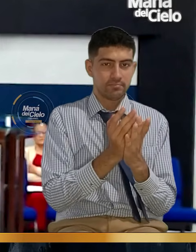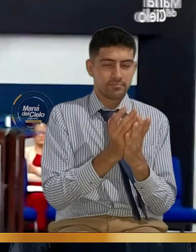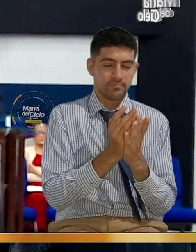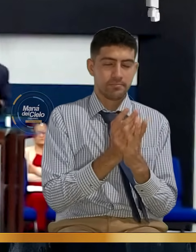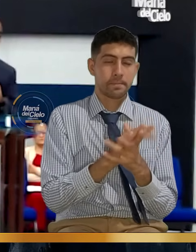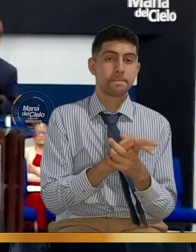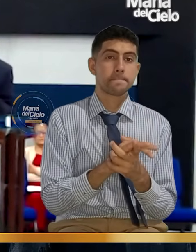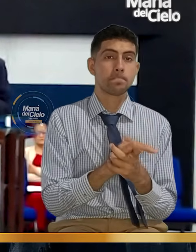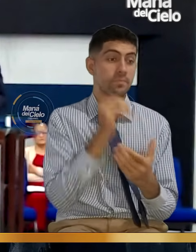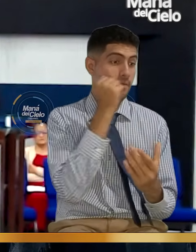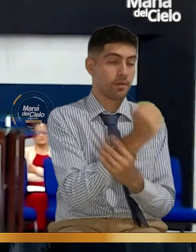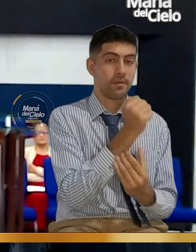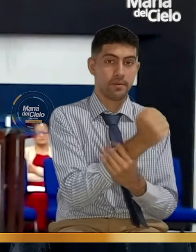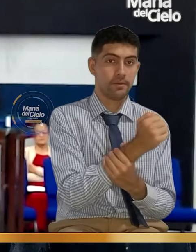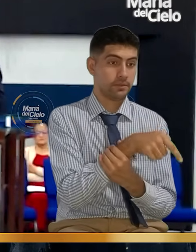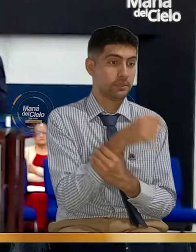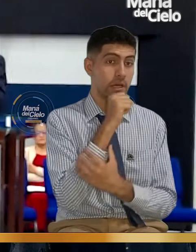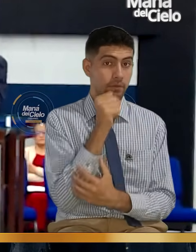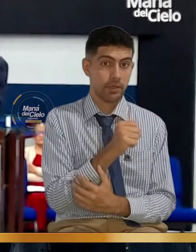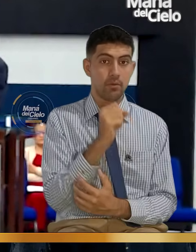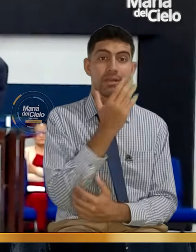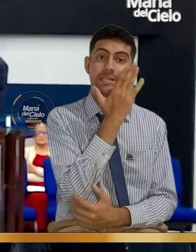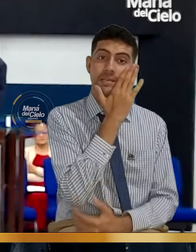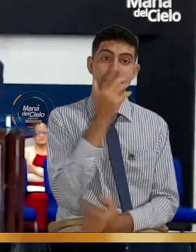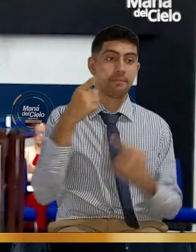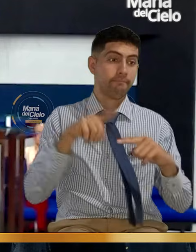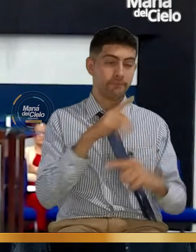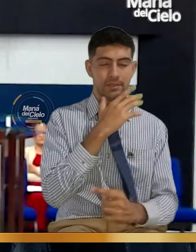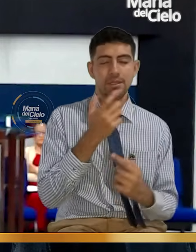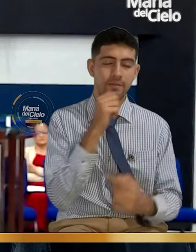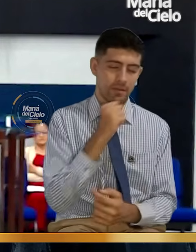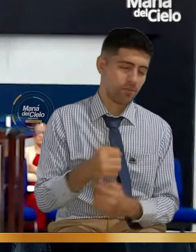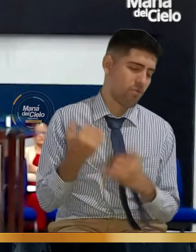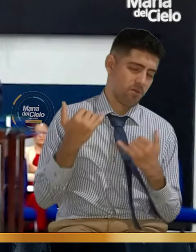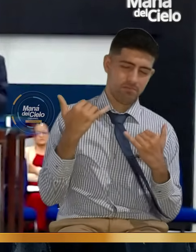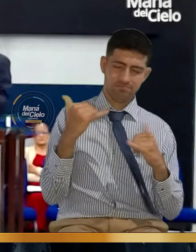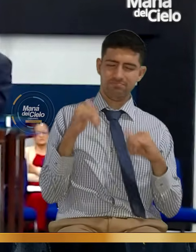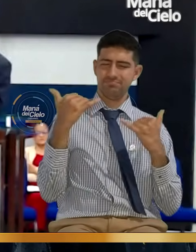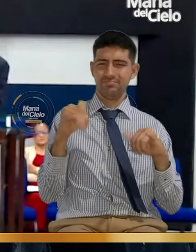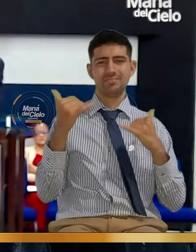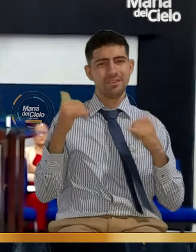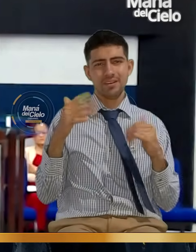poquito. Dijo: pero es que ha venido tiempo y nada, el muchacho. Y le dijo: Abraham, acostate